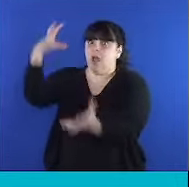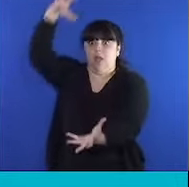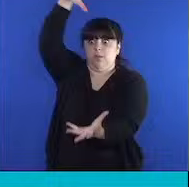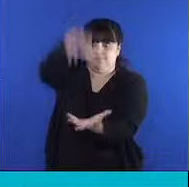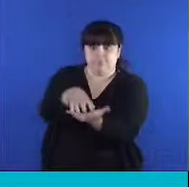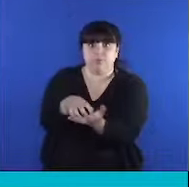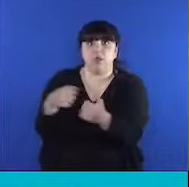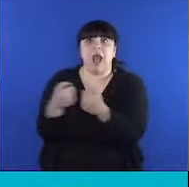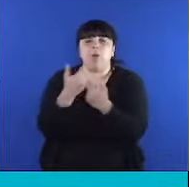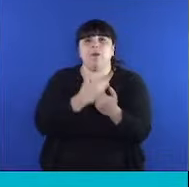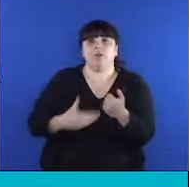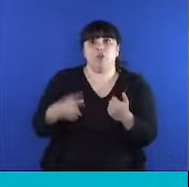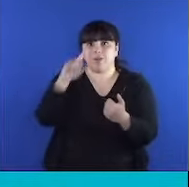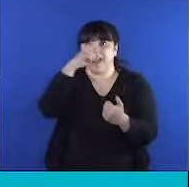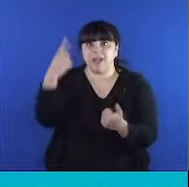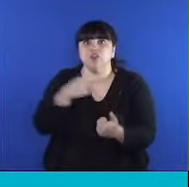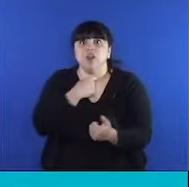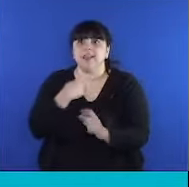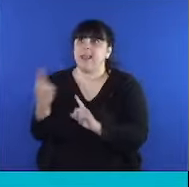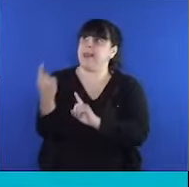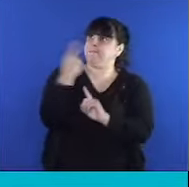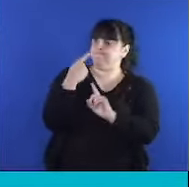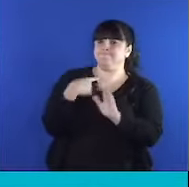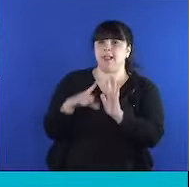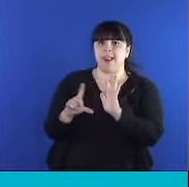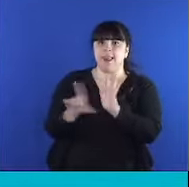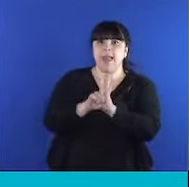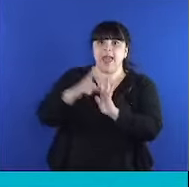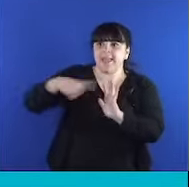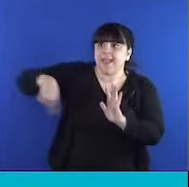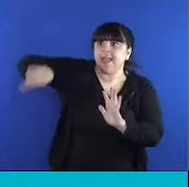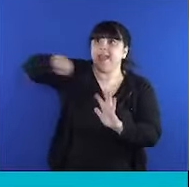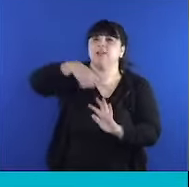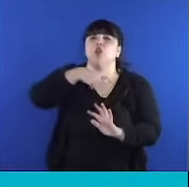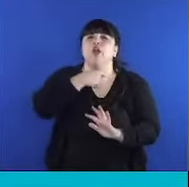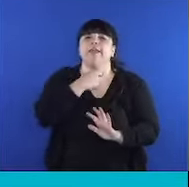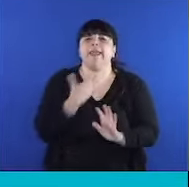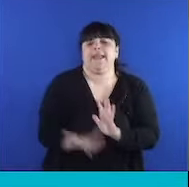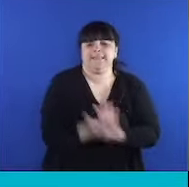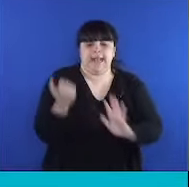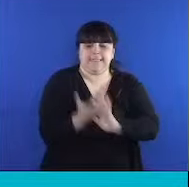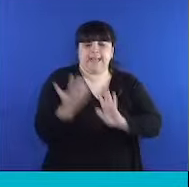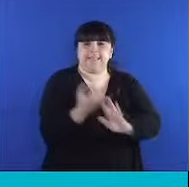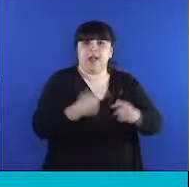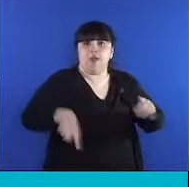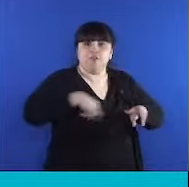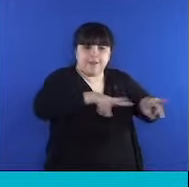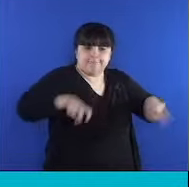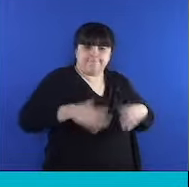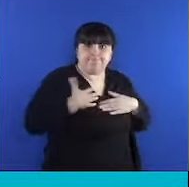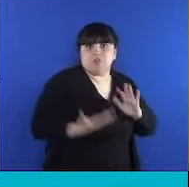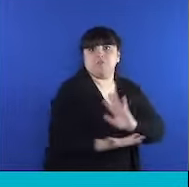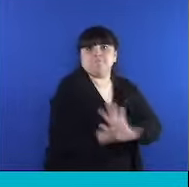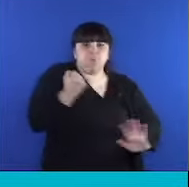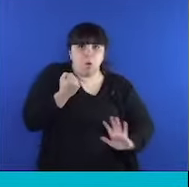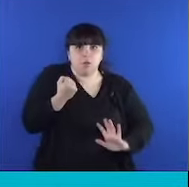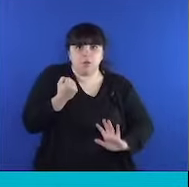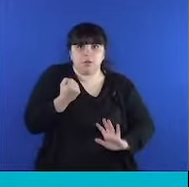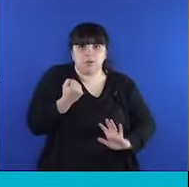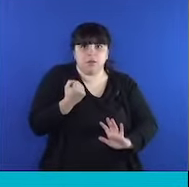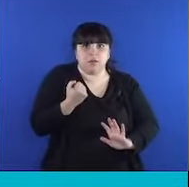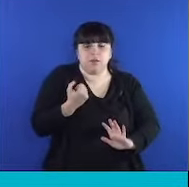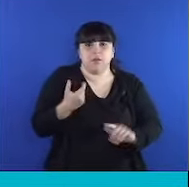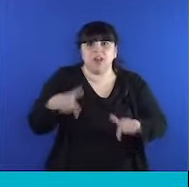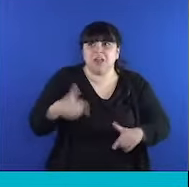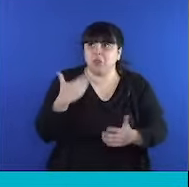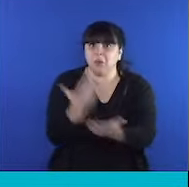nacional, quieren ponernos la ley con la cual ellos están dispuestos a explotar y saquear nuestros recursos. Y se está proponiendo